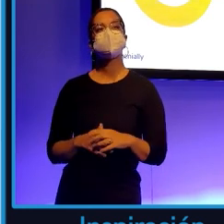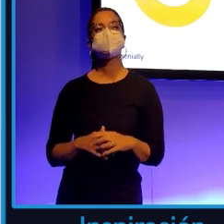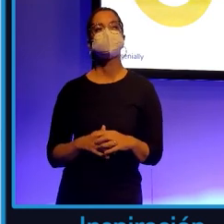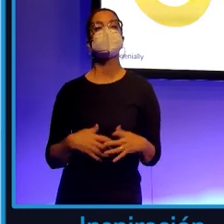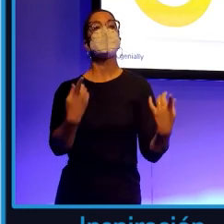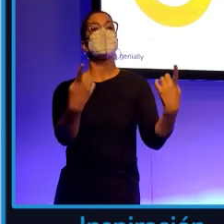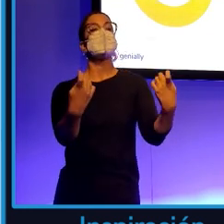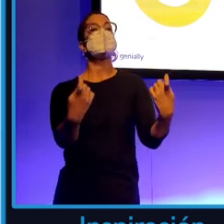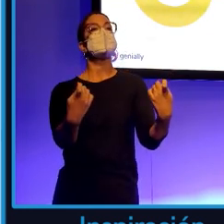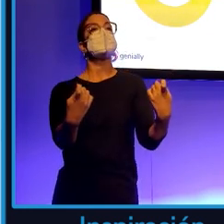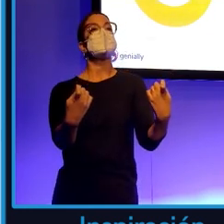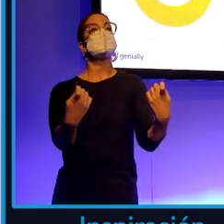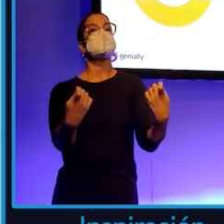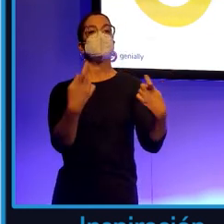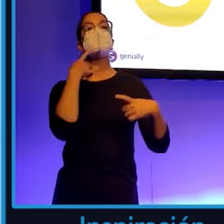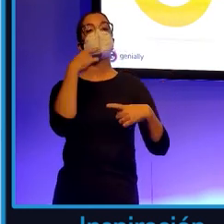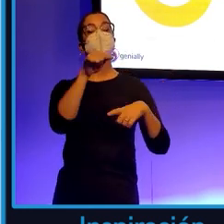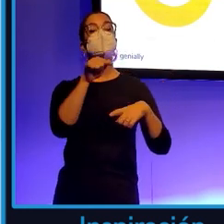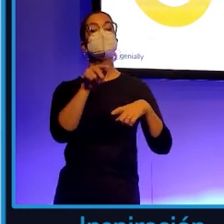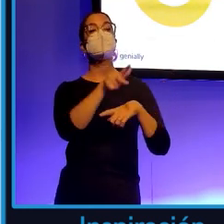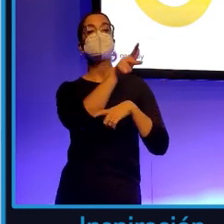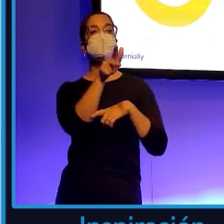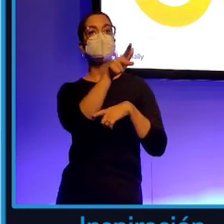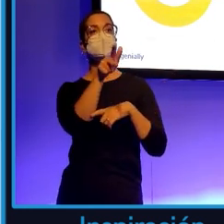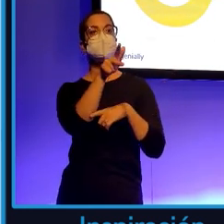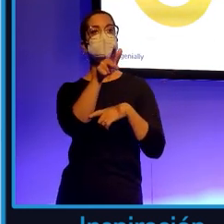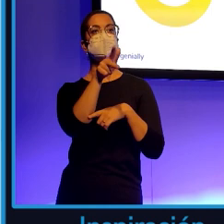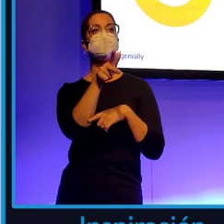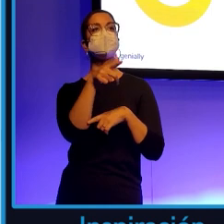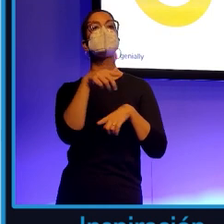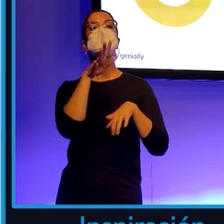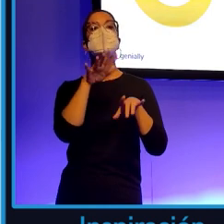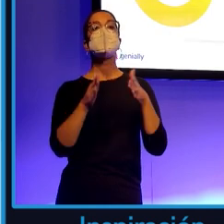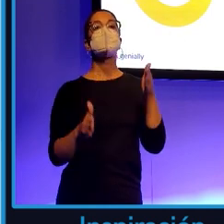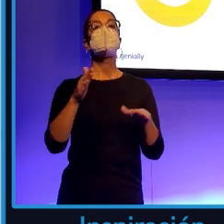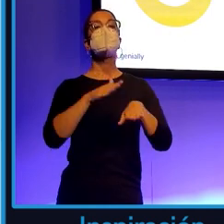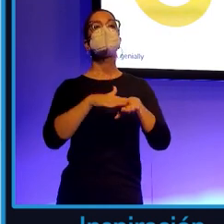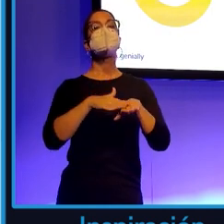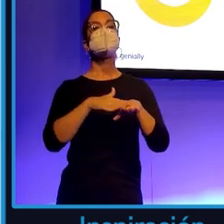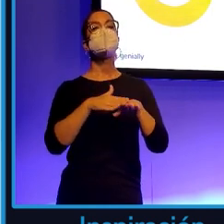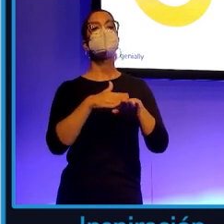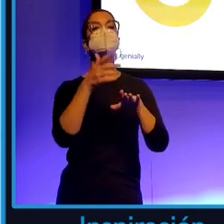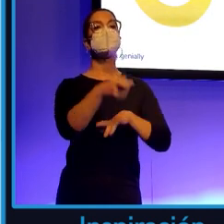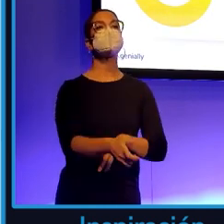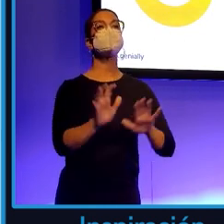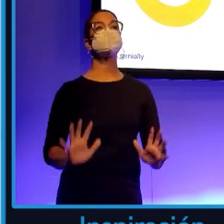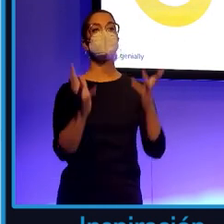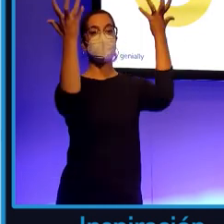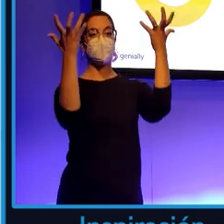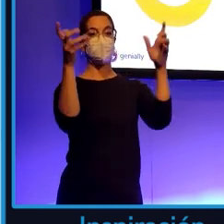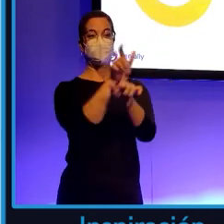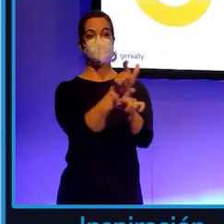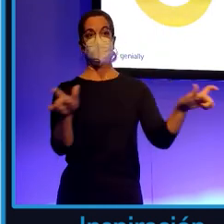falta aquí tiene una cámara y es un robot pensado para el rescate de algunos supervivientes de